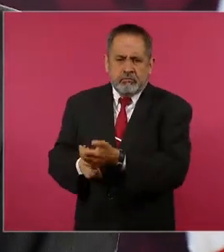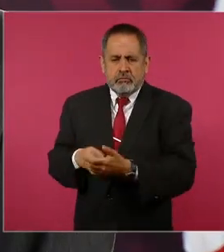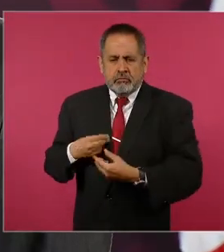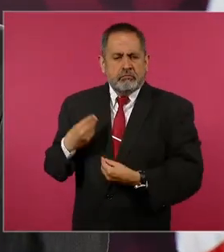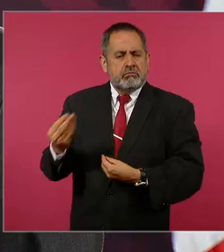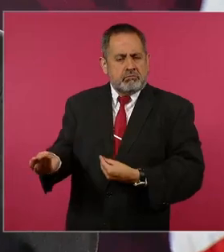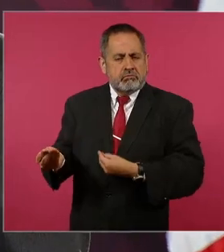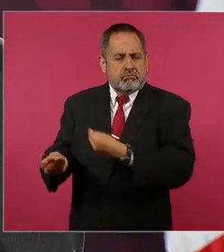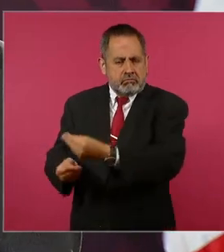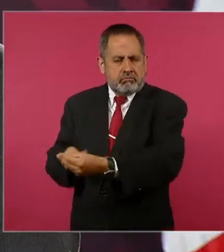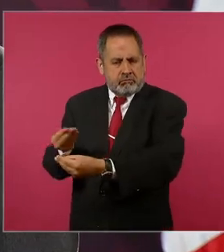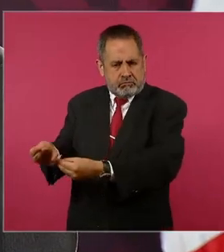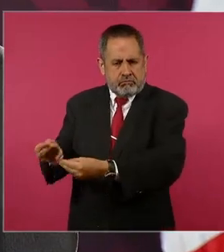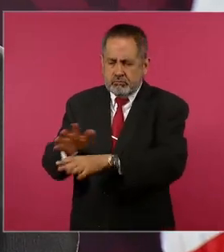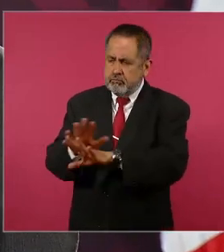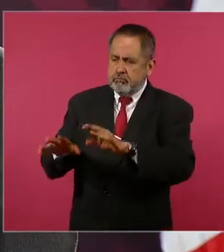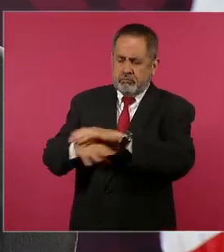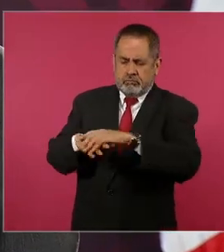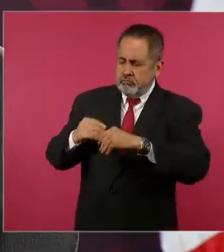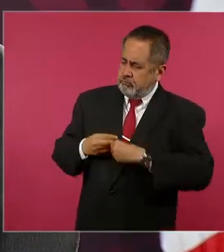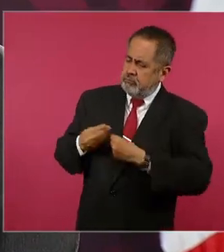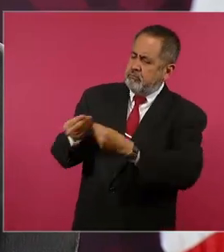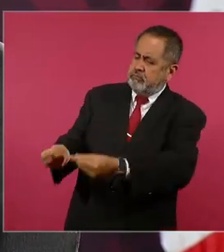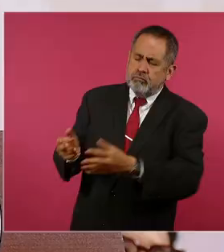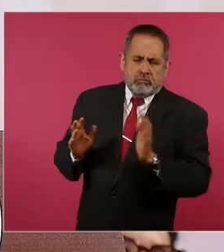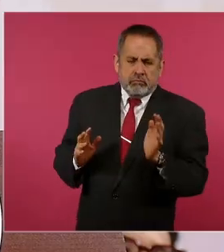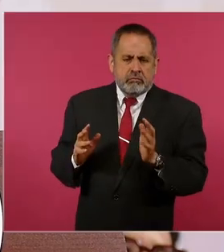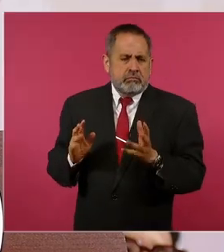la entrega, recepción.